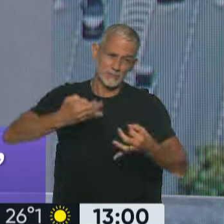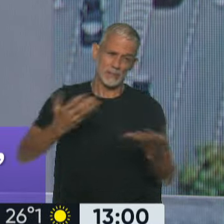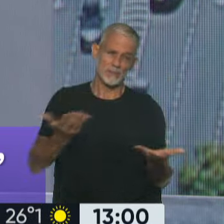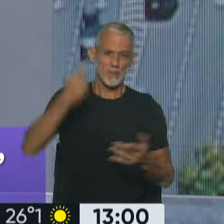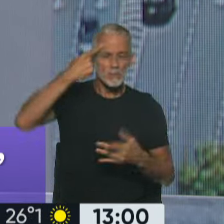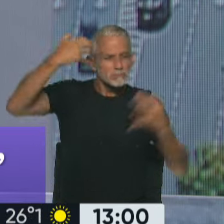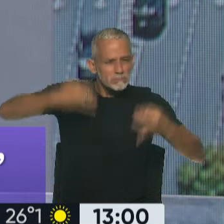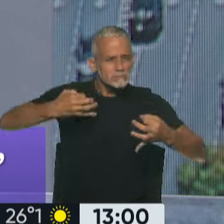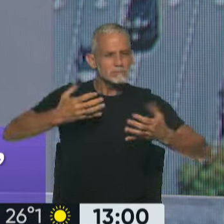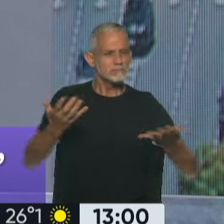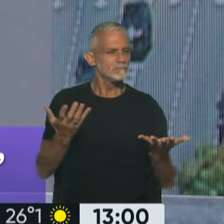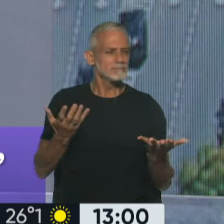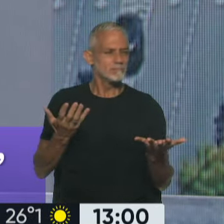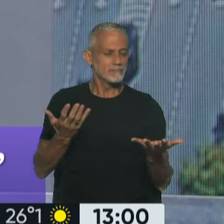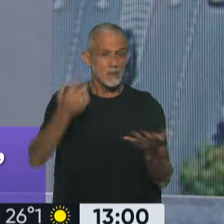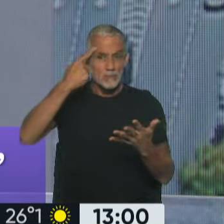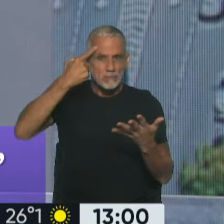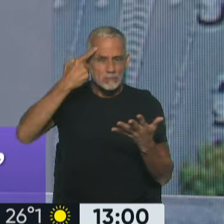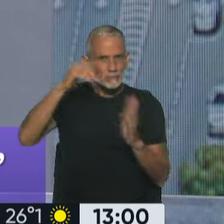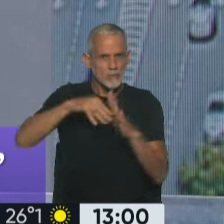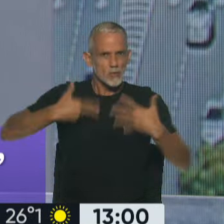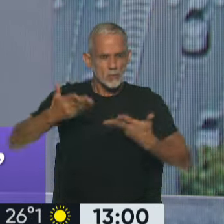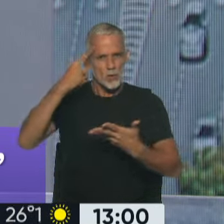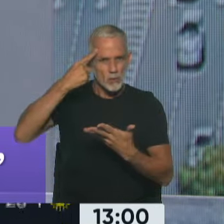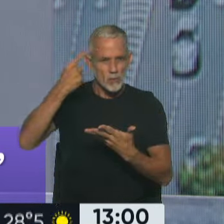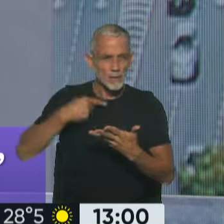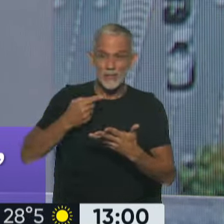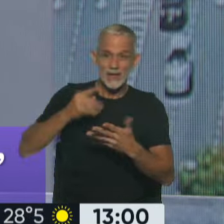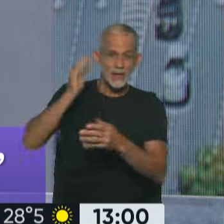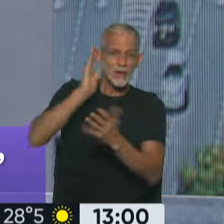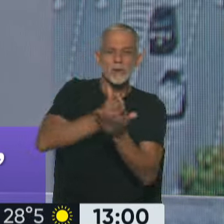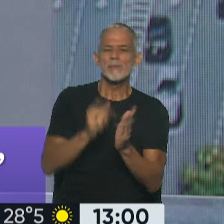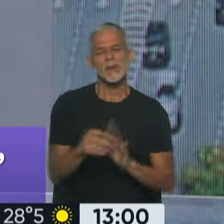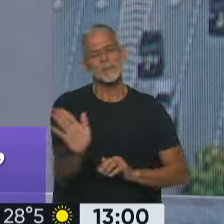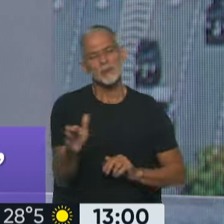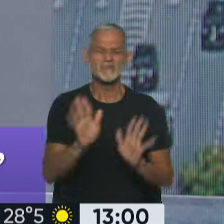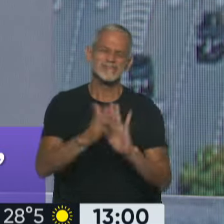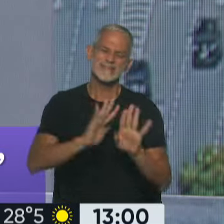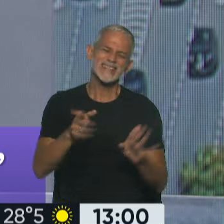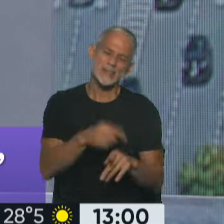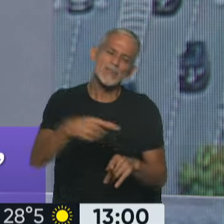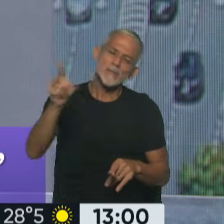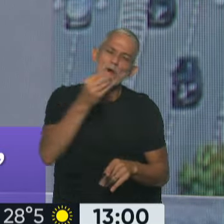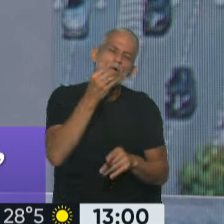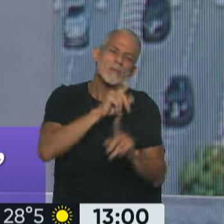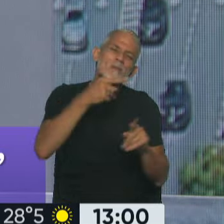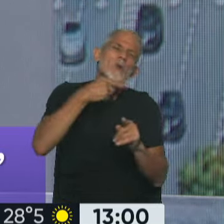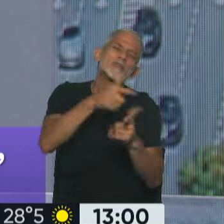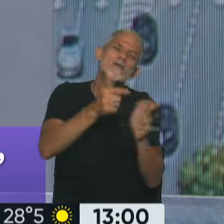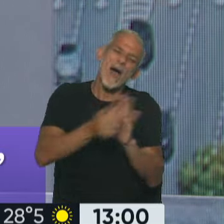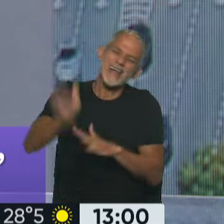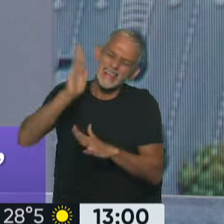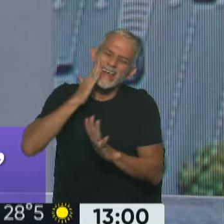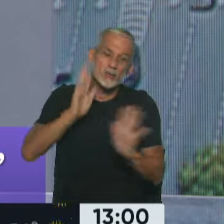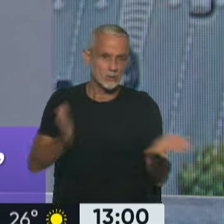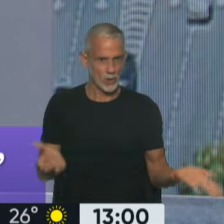Coherencia y sentido común, y que el sistema penal del Estado no es un chas en la cola, no es ir a cama sin comer el postre. El sistema